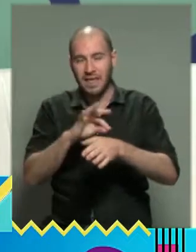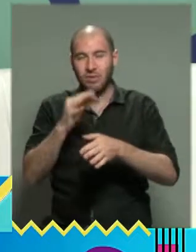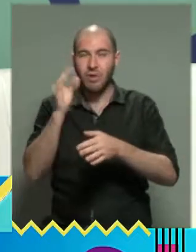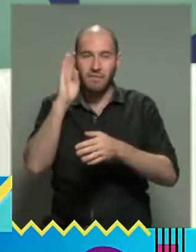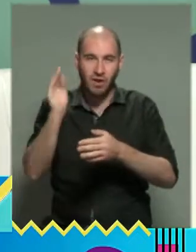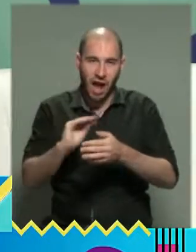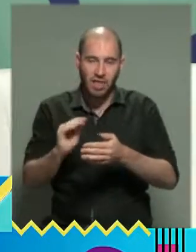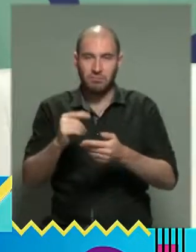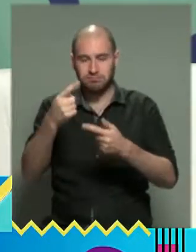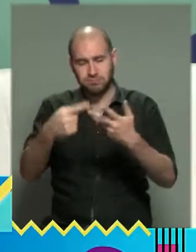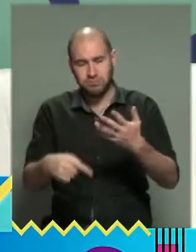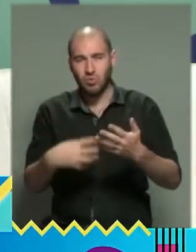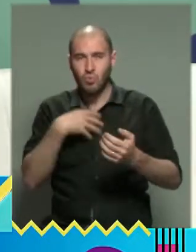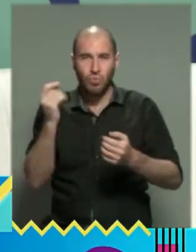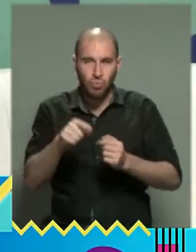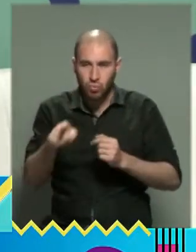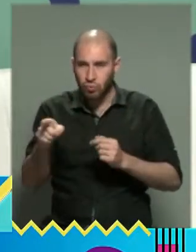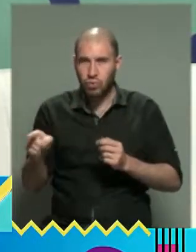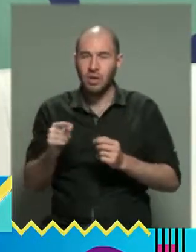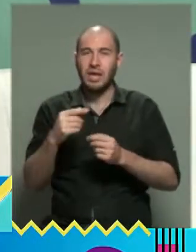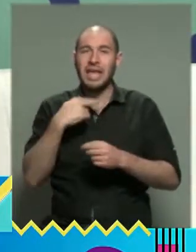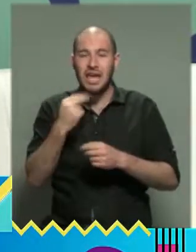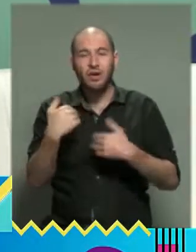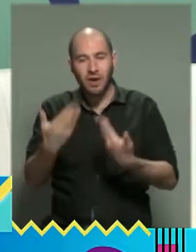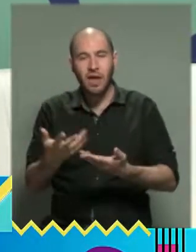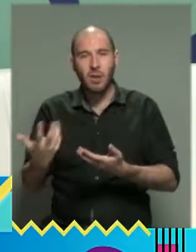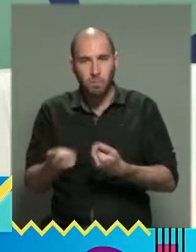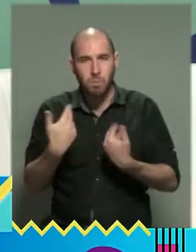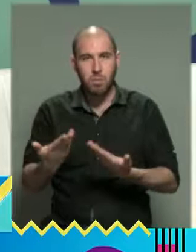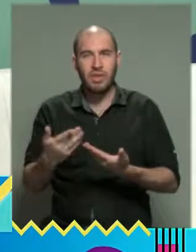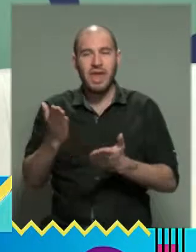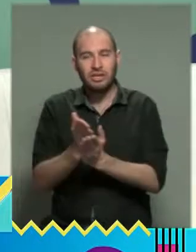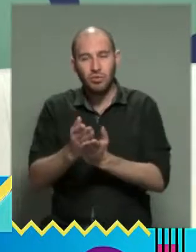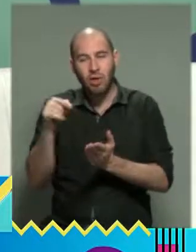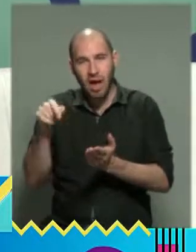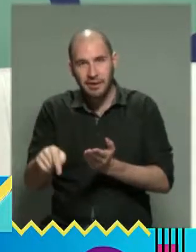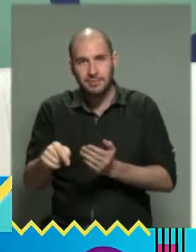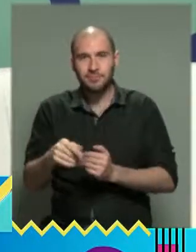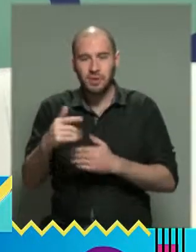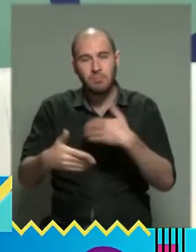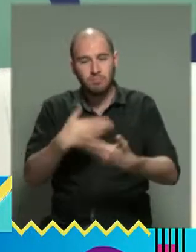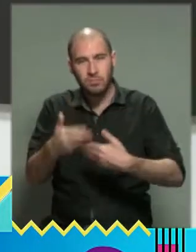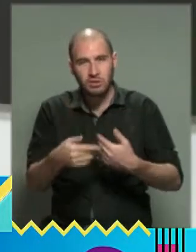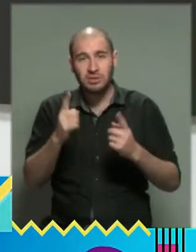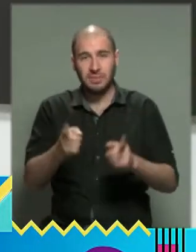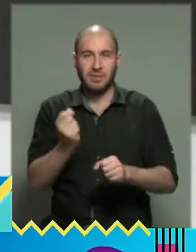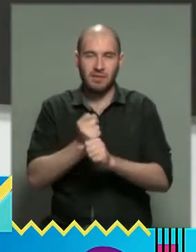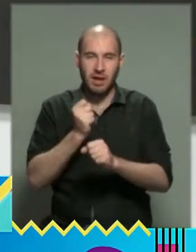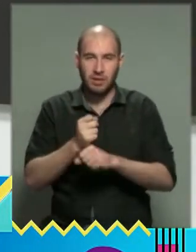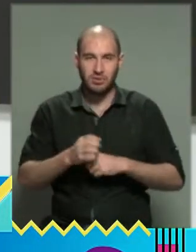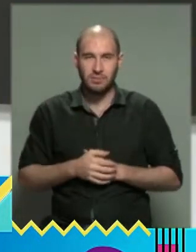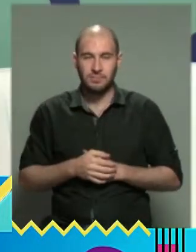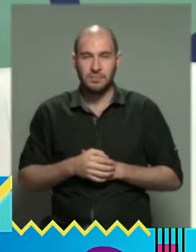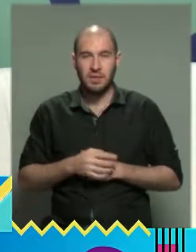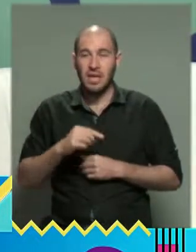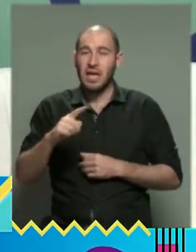su bandera, es la posibilidad que le dan a sus hijos de estudio, y ese estudio da progreso y da trabajo.